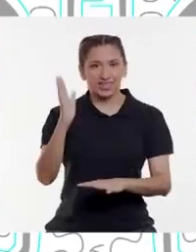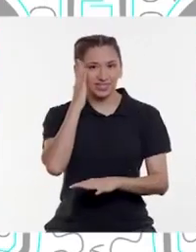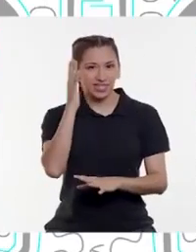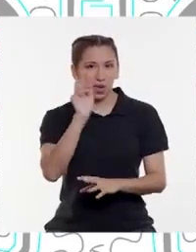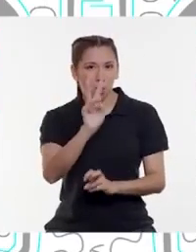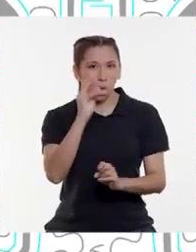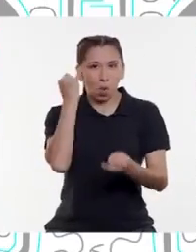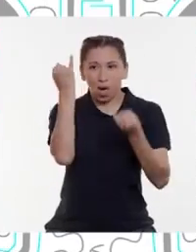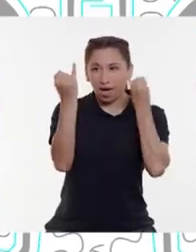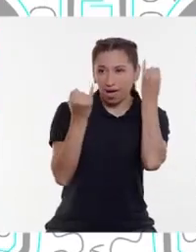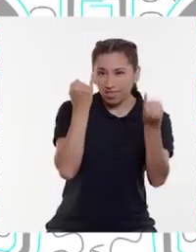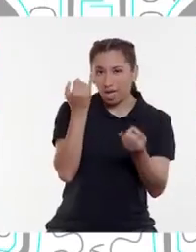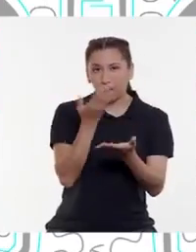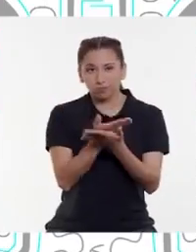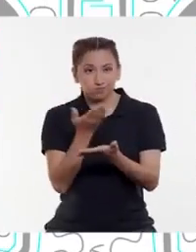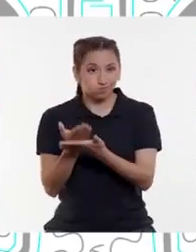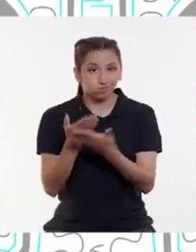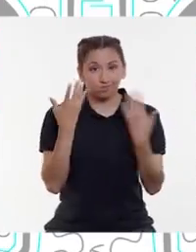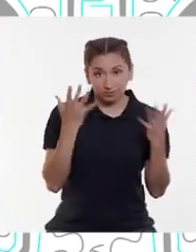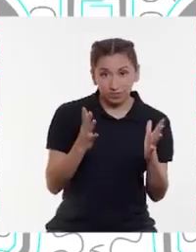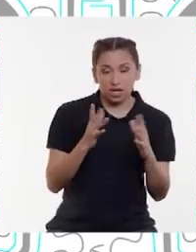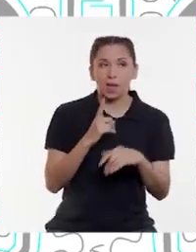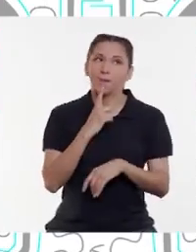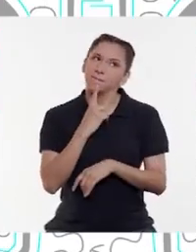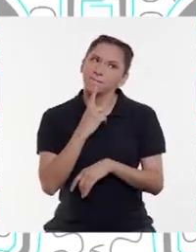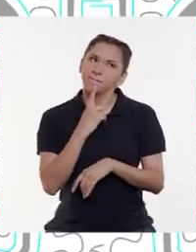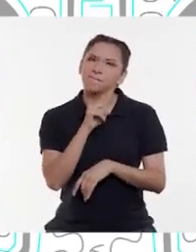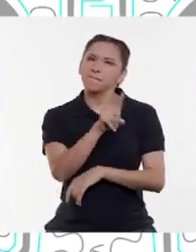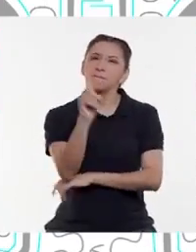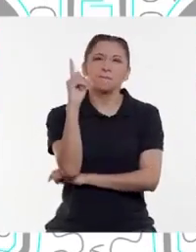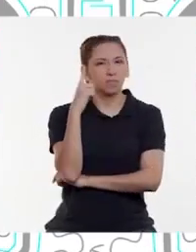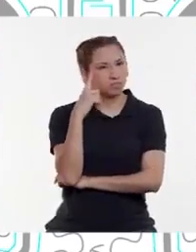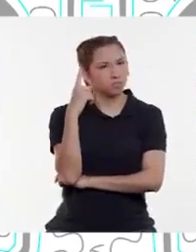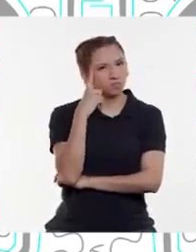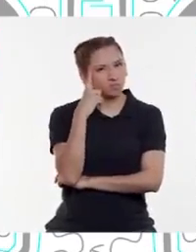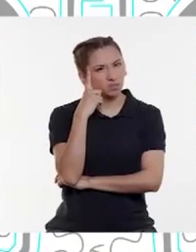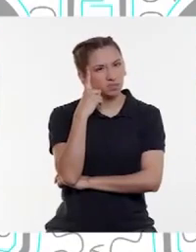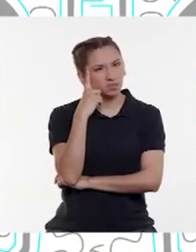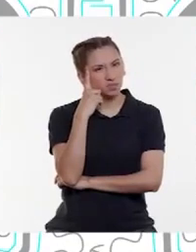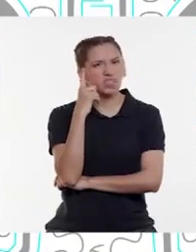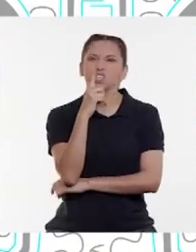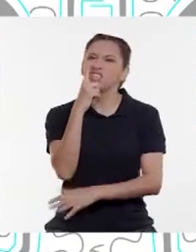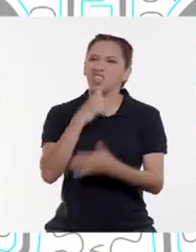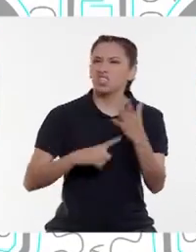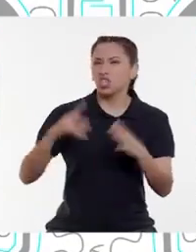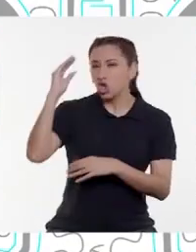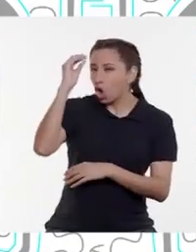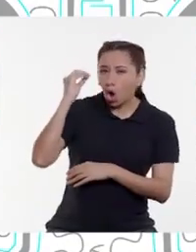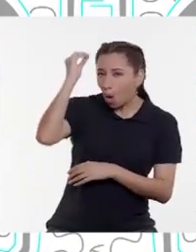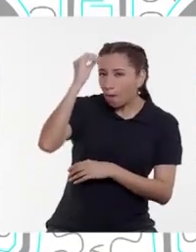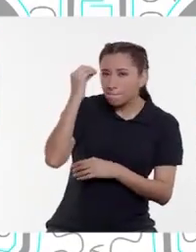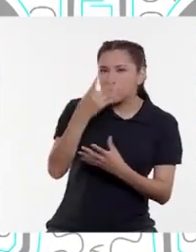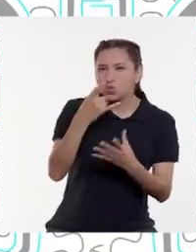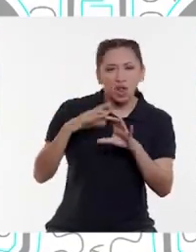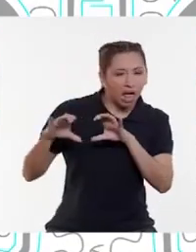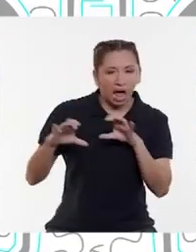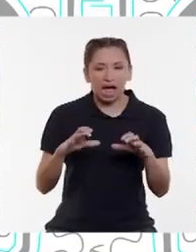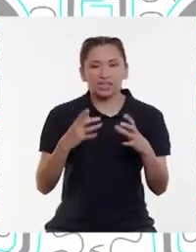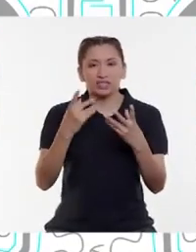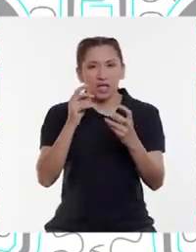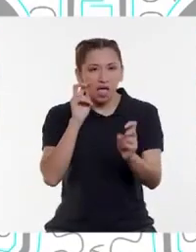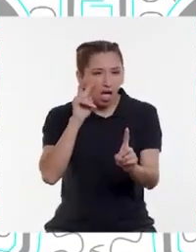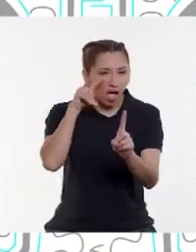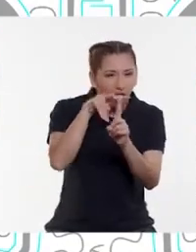tenemos un par de hipótesis hechas, pensemos por un momento... ¿Qué creen ustedes que deberíamos hacer para